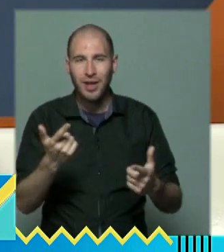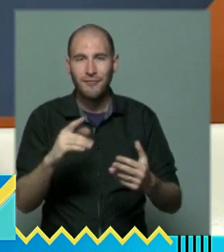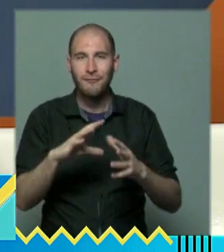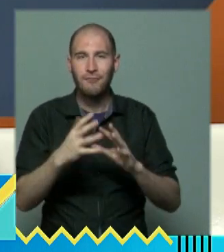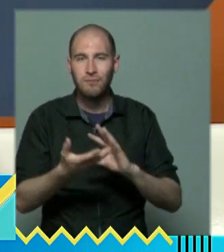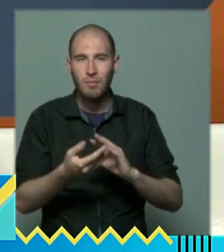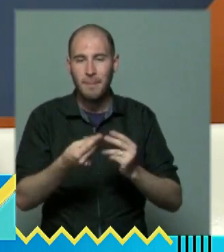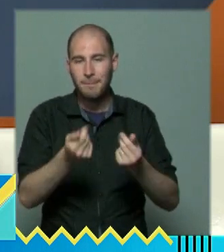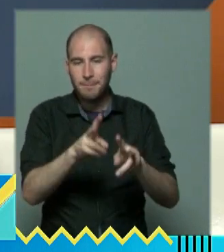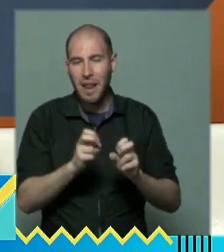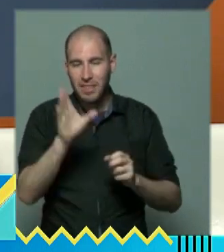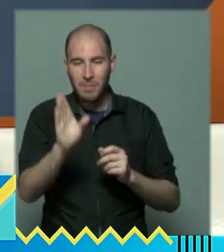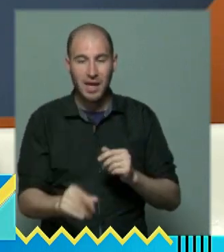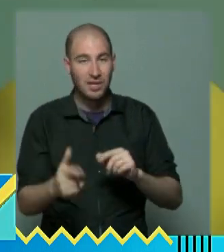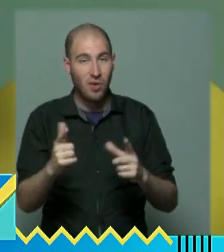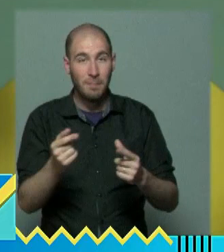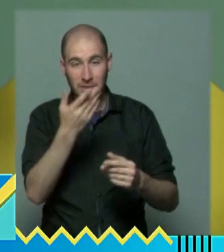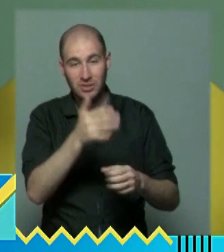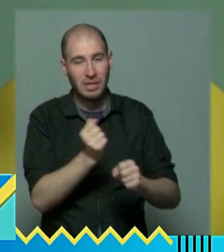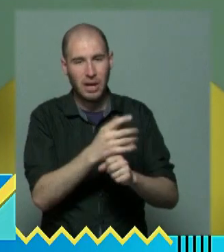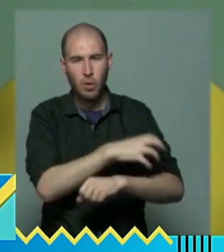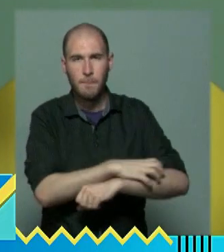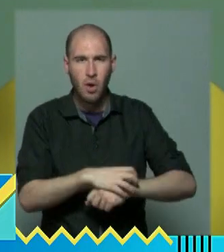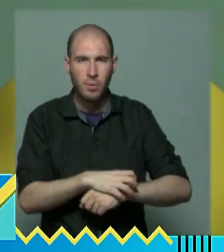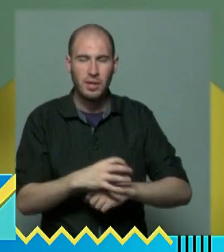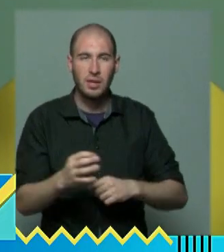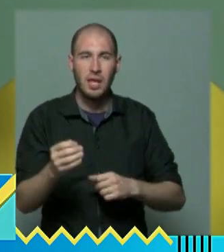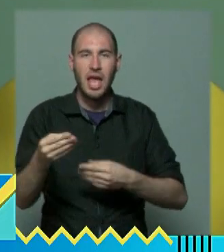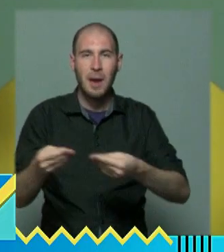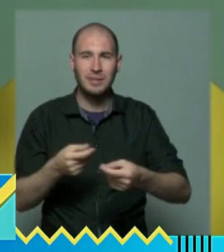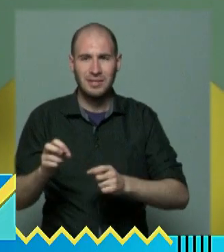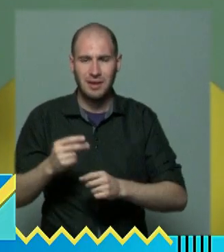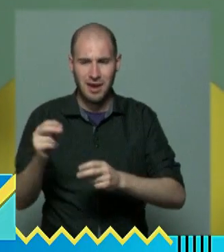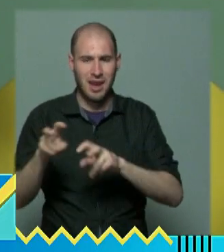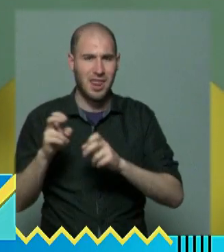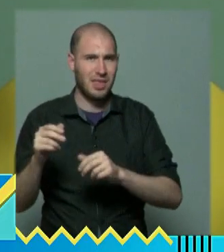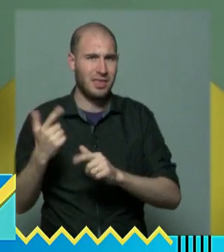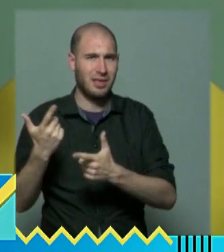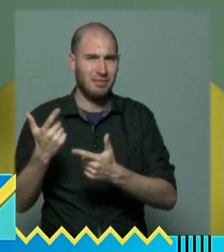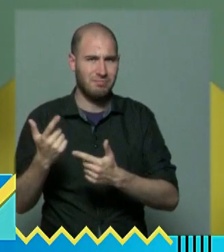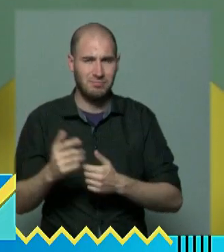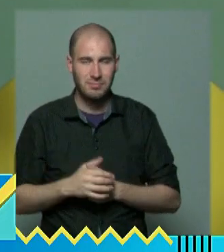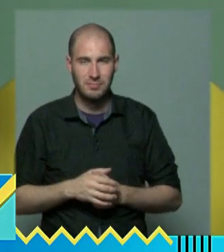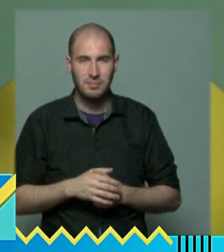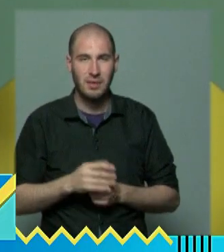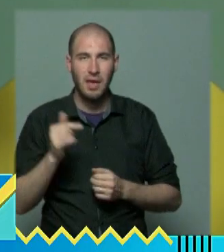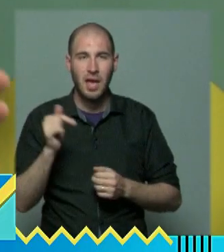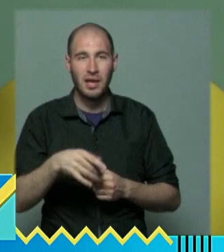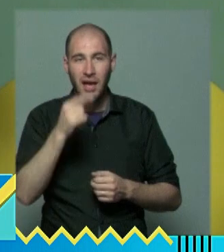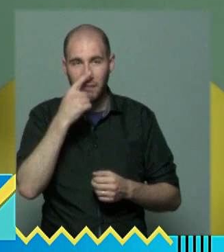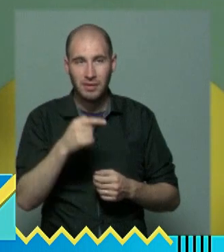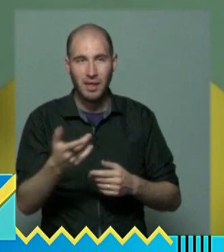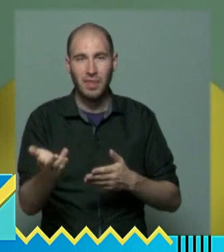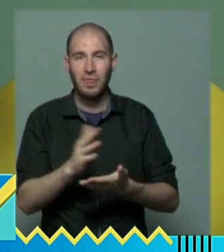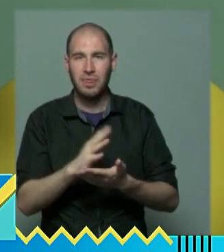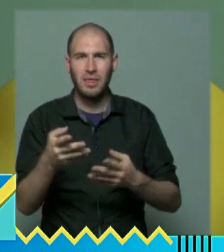de riqueza en un país donde el trabajador sea pobre y la empresa sea rica. Eso se termina siendo Zimbabue